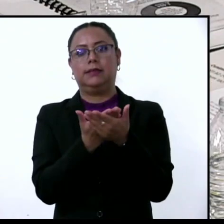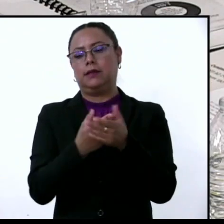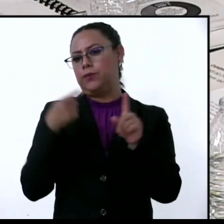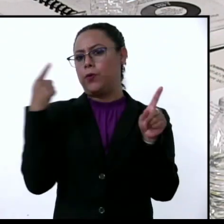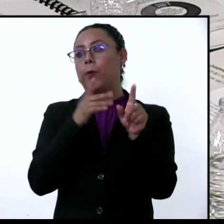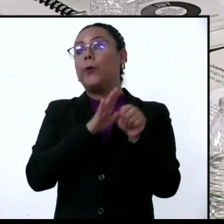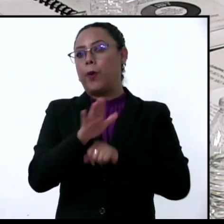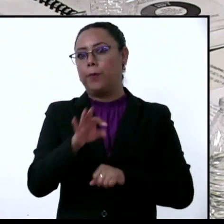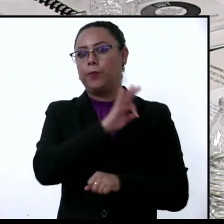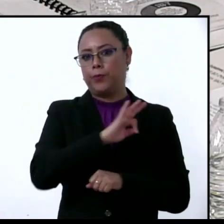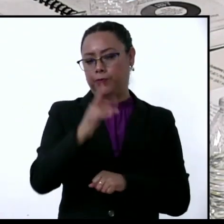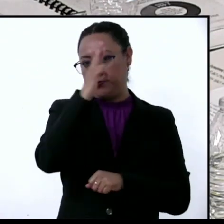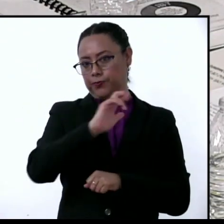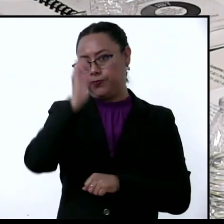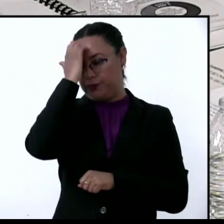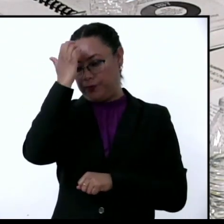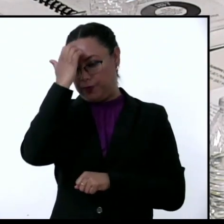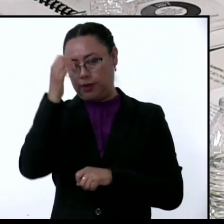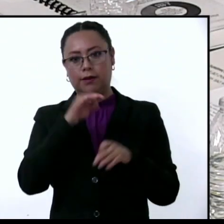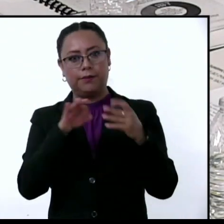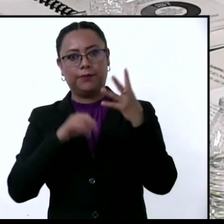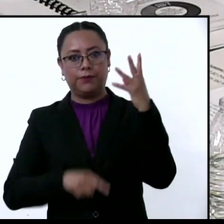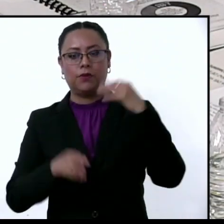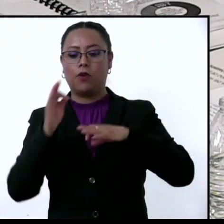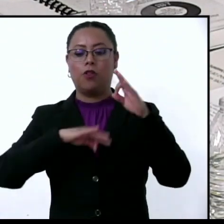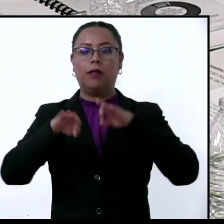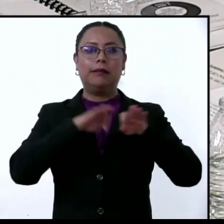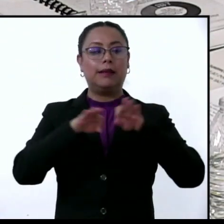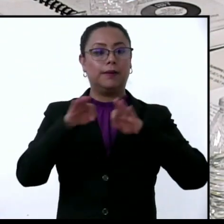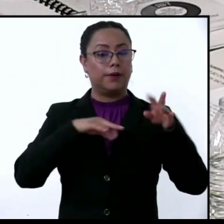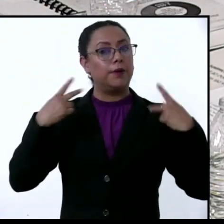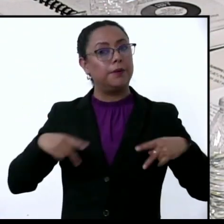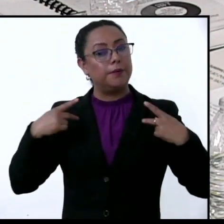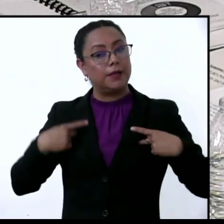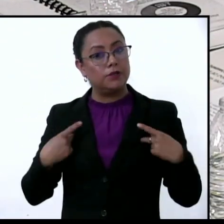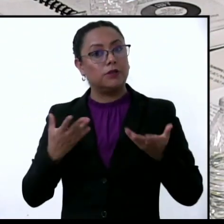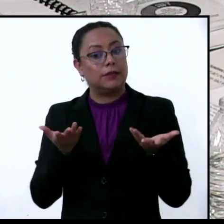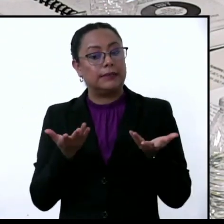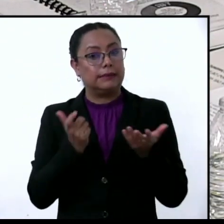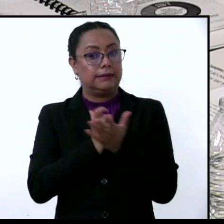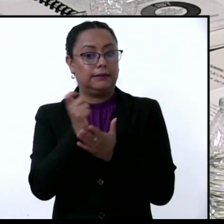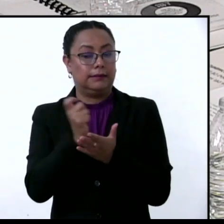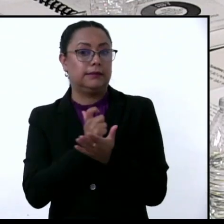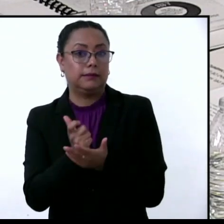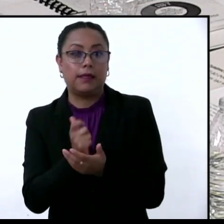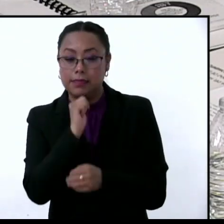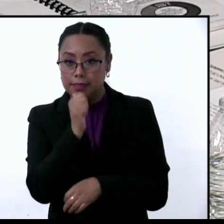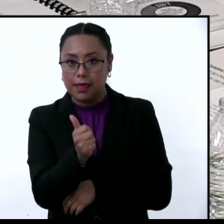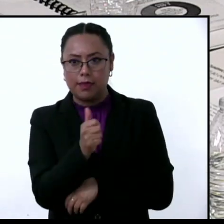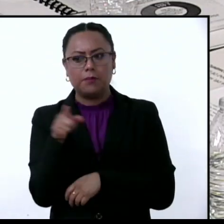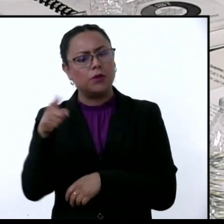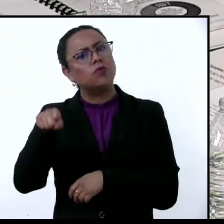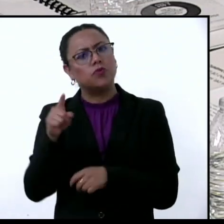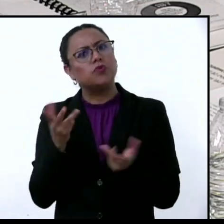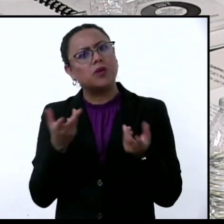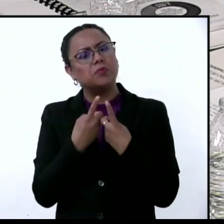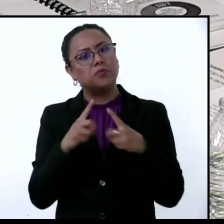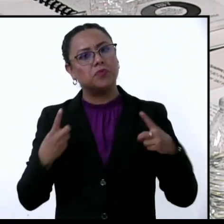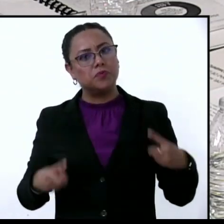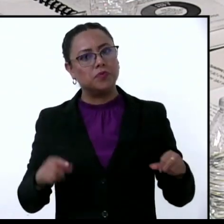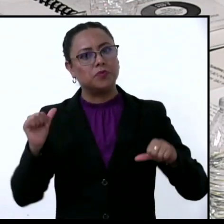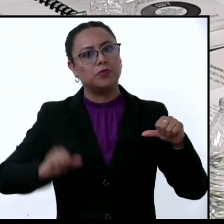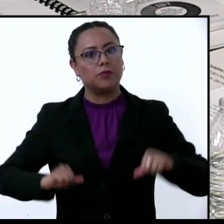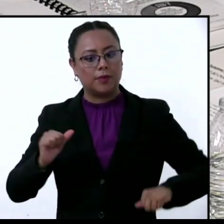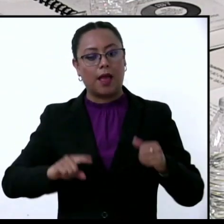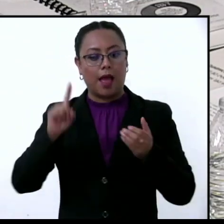de reconocer y dignificar la labor de las personas trabajadoras no asalariadas que desarrollan alguna actividad dentro y fuera